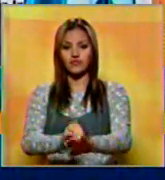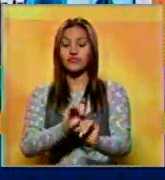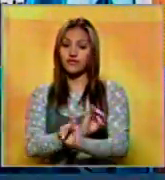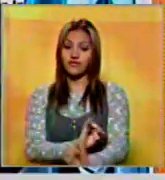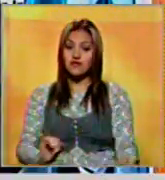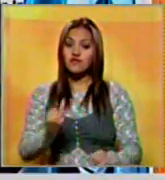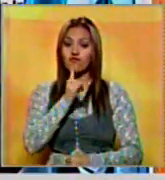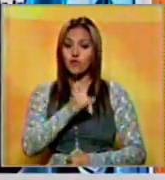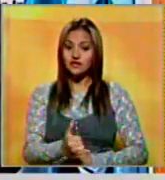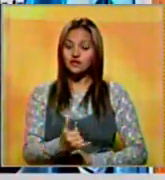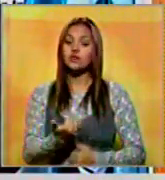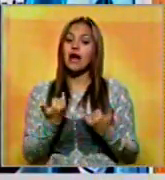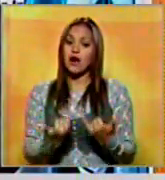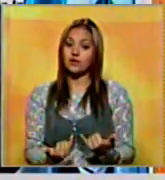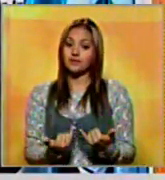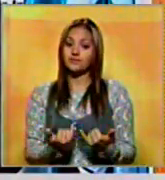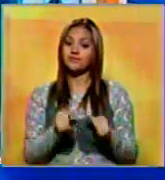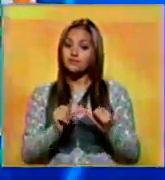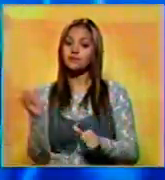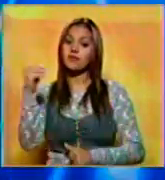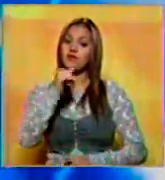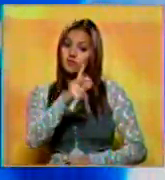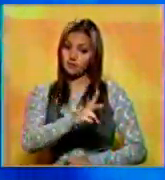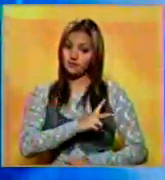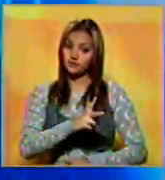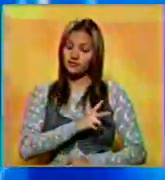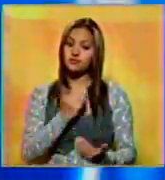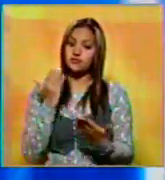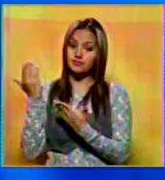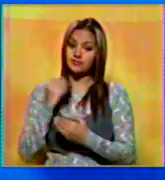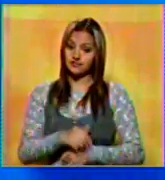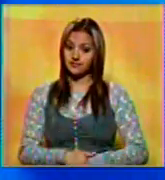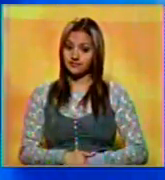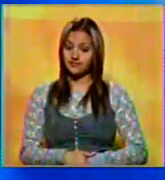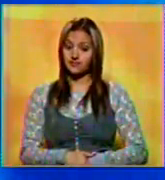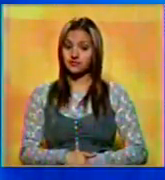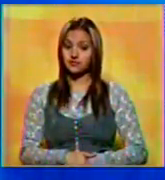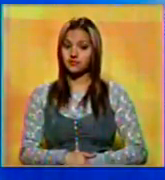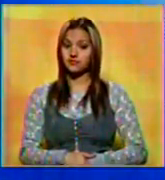información que manejamos hasta el momento. Sigan con más de la emisión meridiana de su noticiero Venevisión.